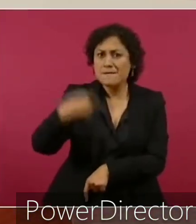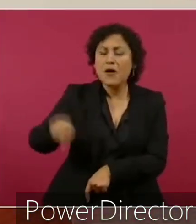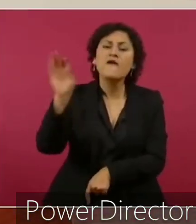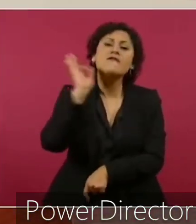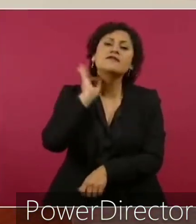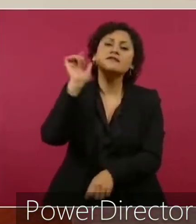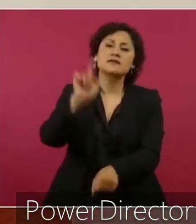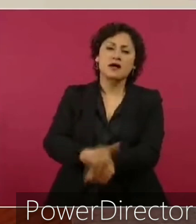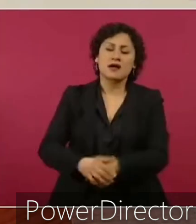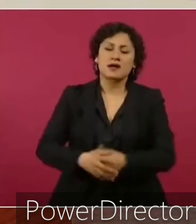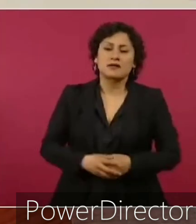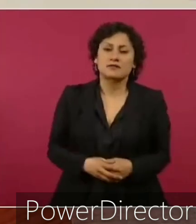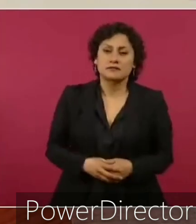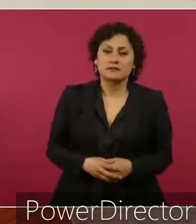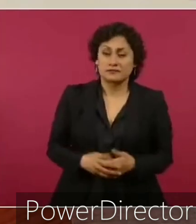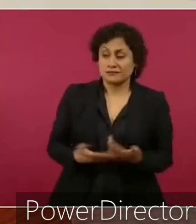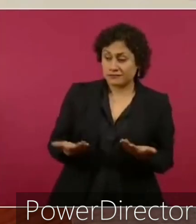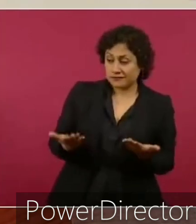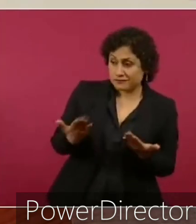es